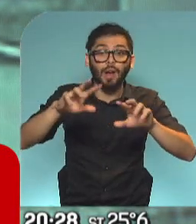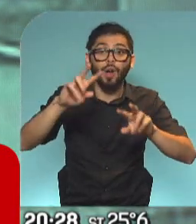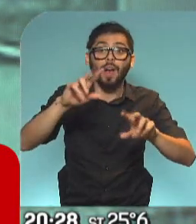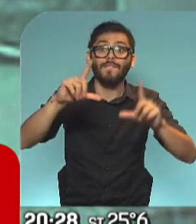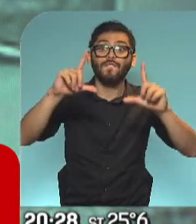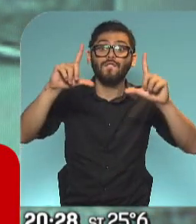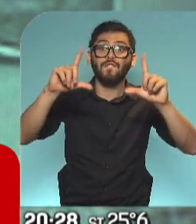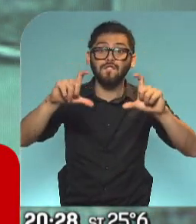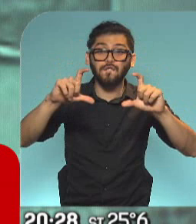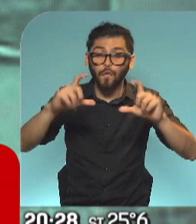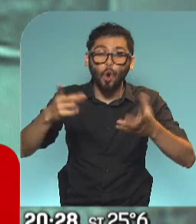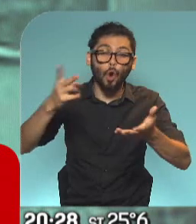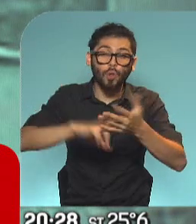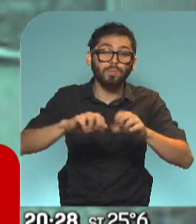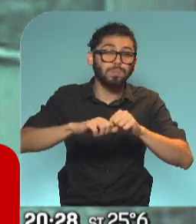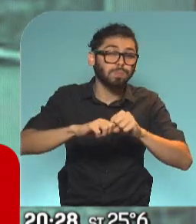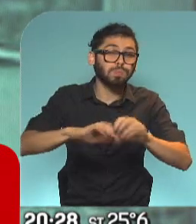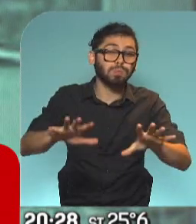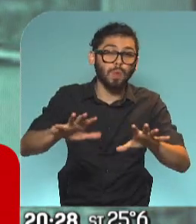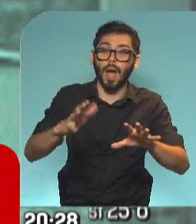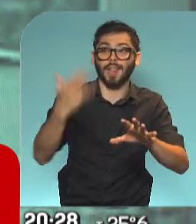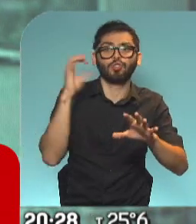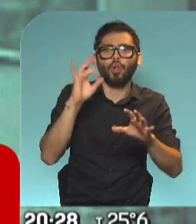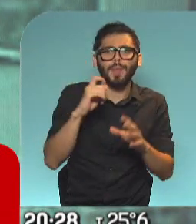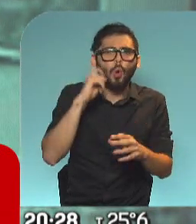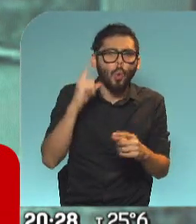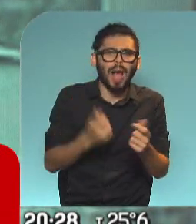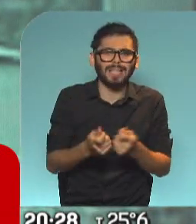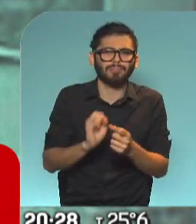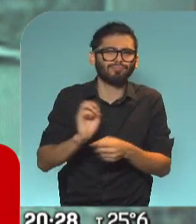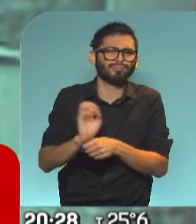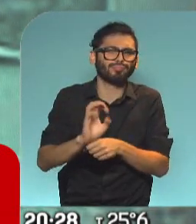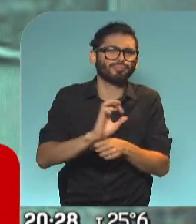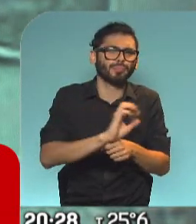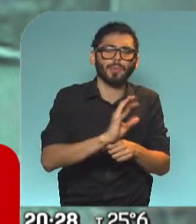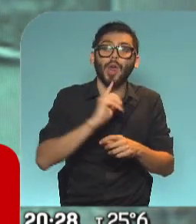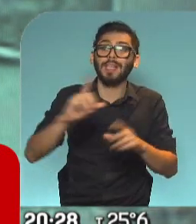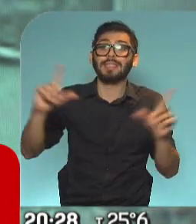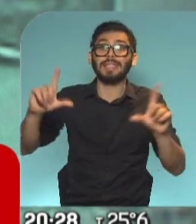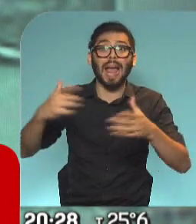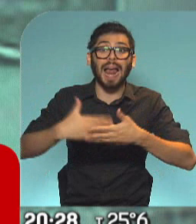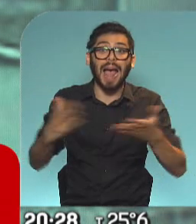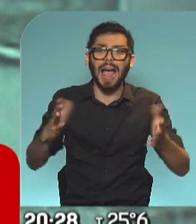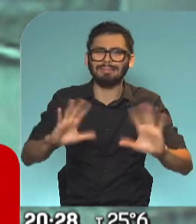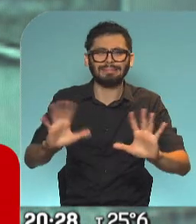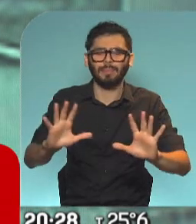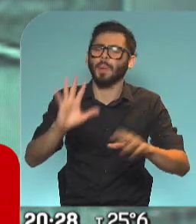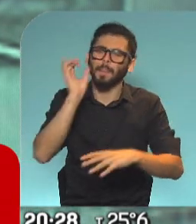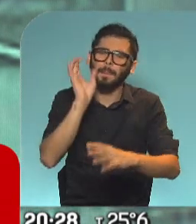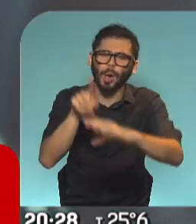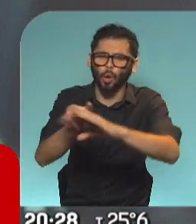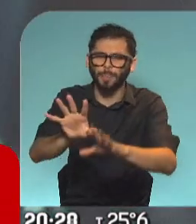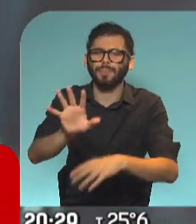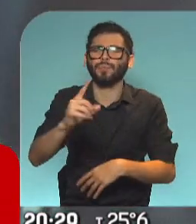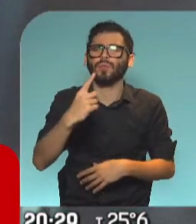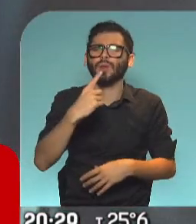la nueva difusión, hasta ahora solo trascendió en grupos de WhatsApp, de la publicación en medios de comunicación. O sea, perdón, Néstor, ya no